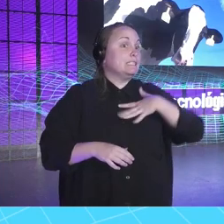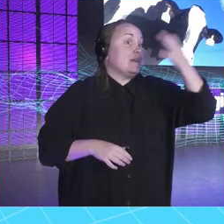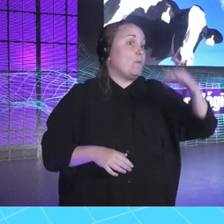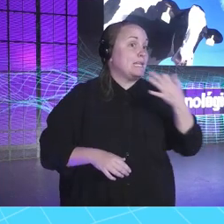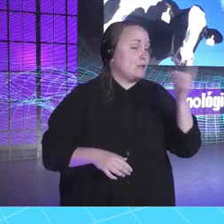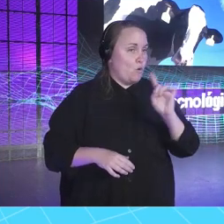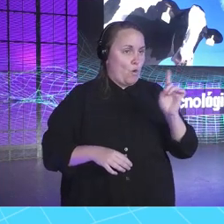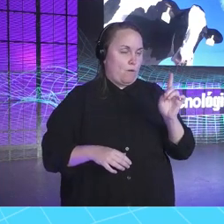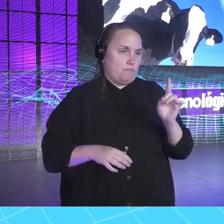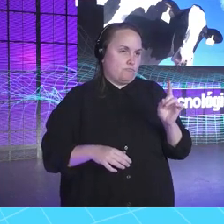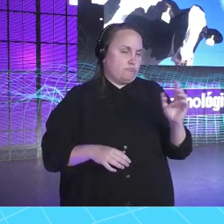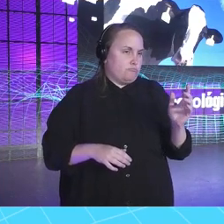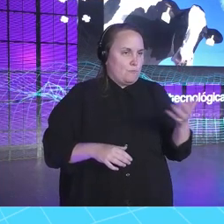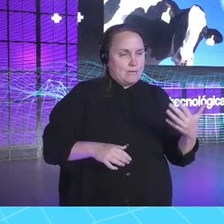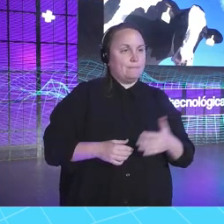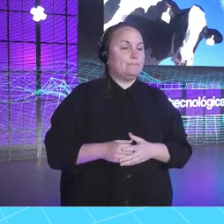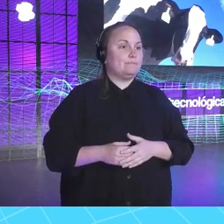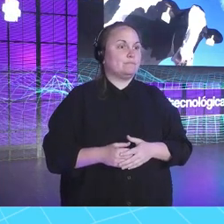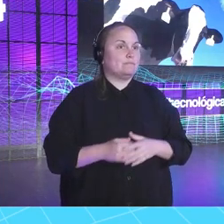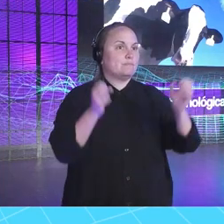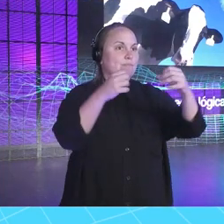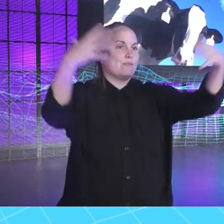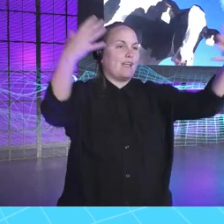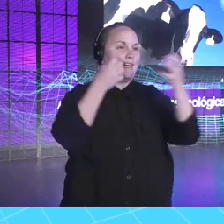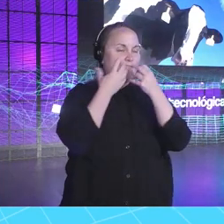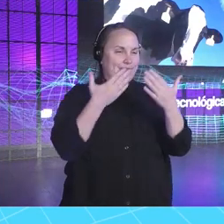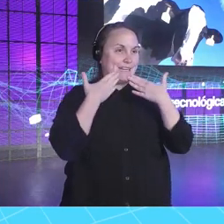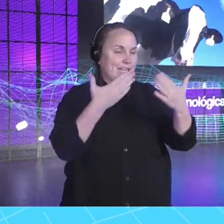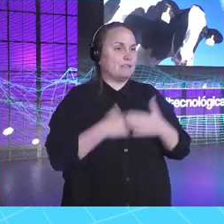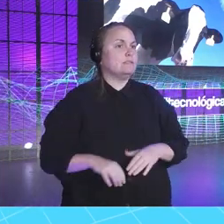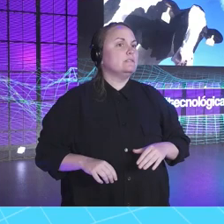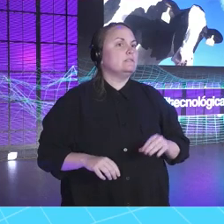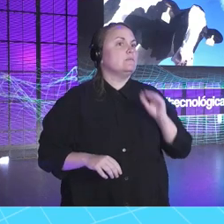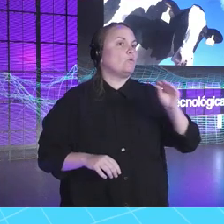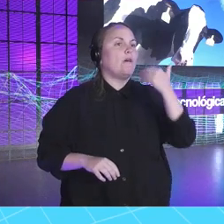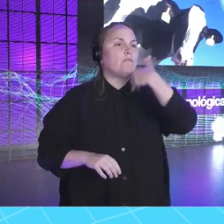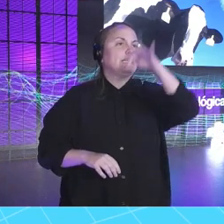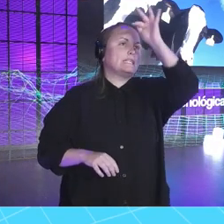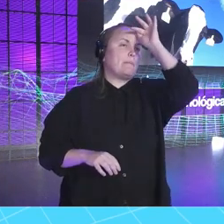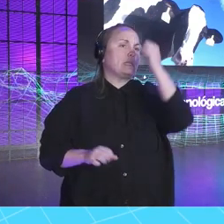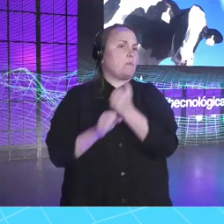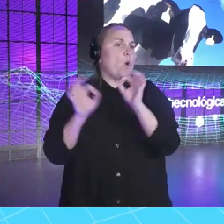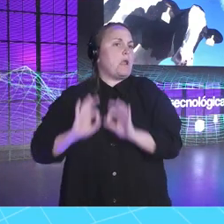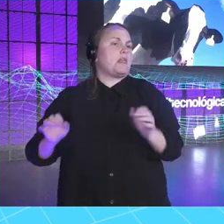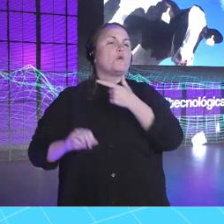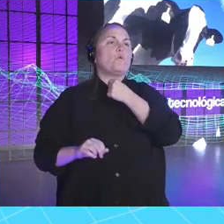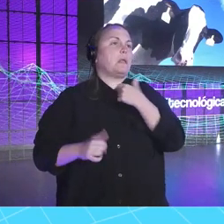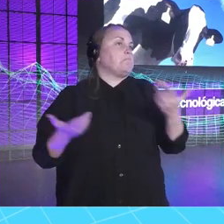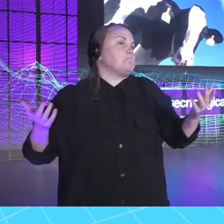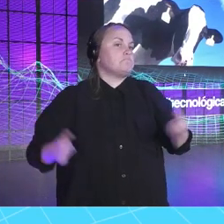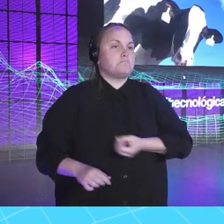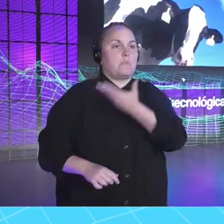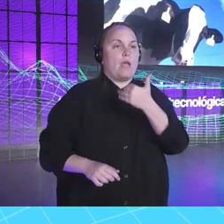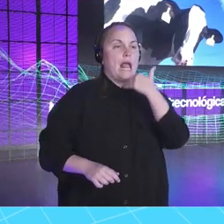no pasa nada no es grave Necesito que me digáis algo Ay qué bien gracias Que os gusta hacer el un fin de semana cuando no estáis trabajando algo Una Pasión que